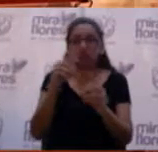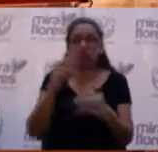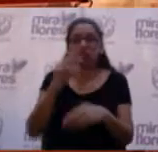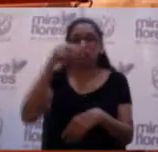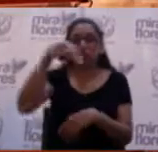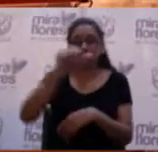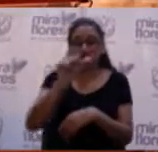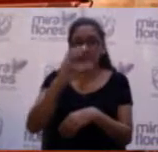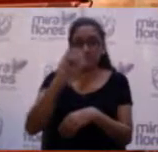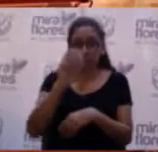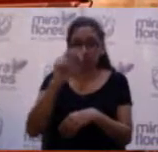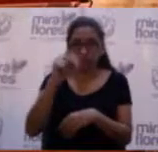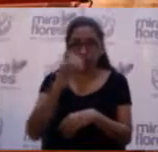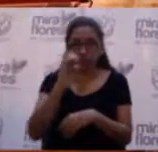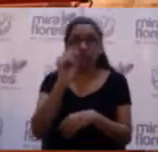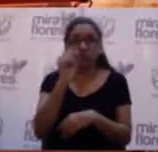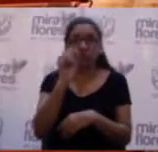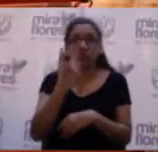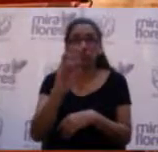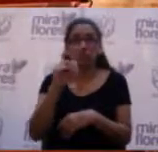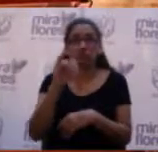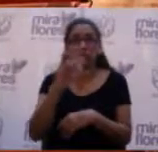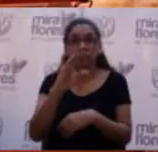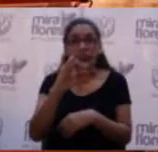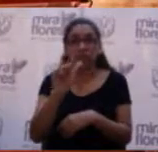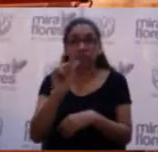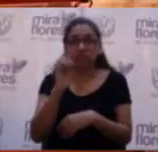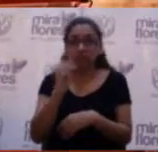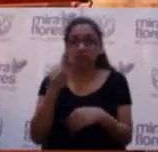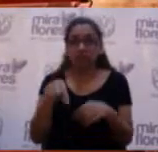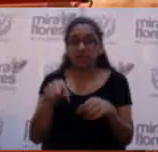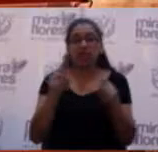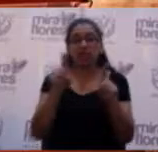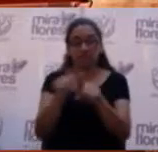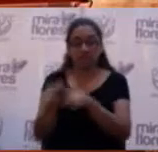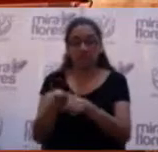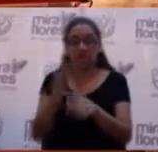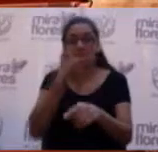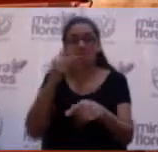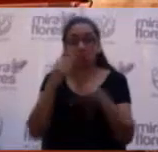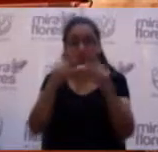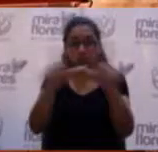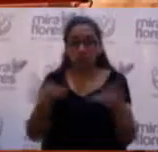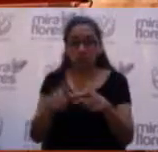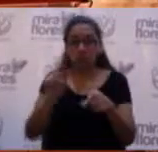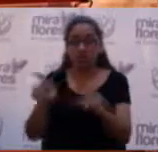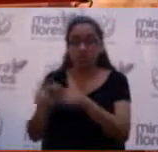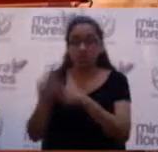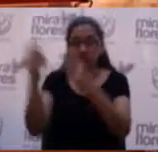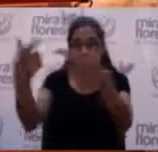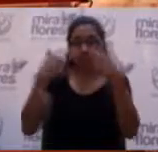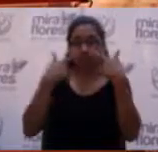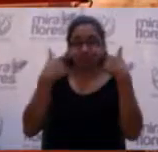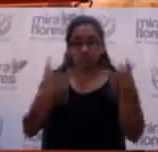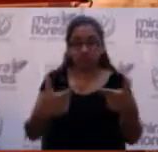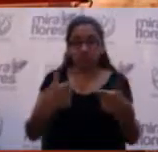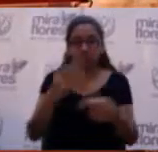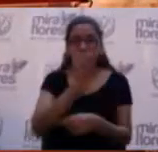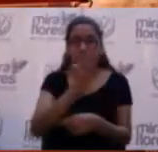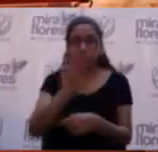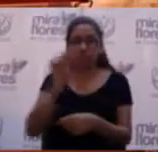Unidas que nos permita tener mejores ciudades, y en esa línea estamos, y por ello el reconocimiento de